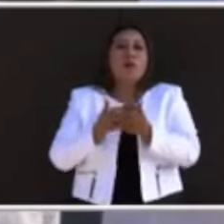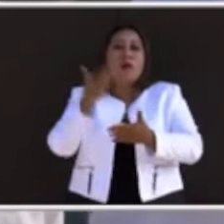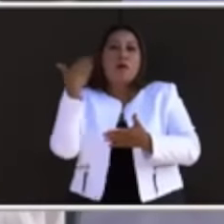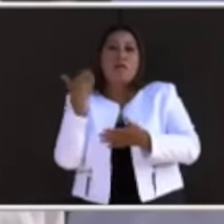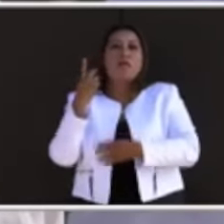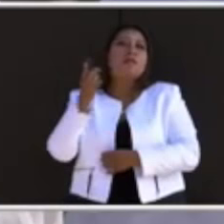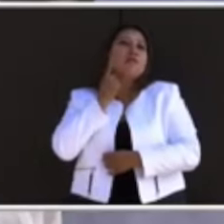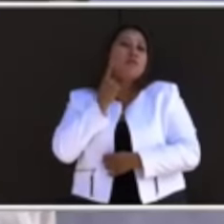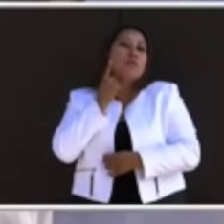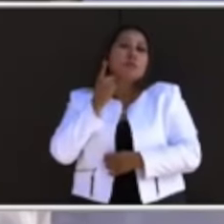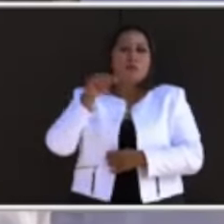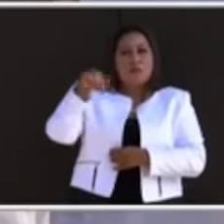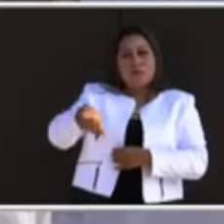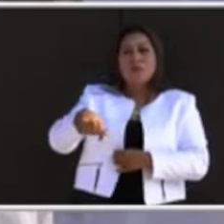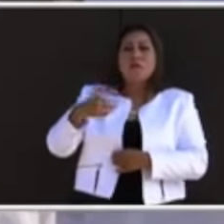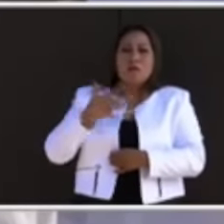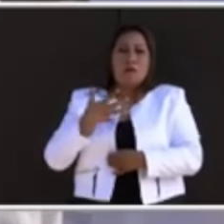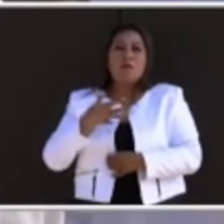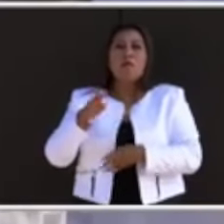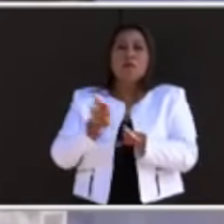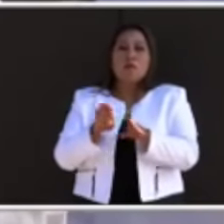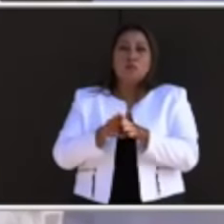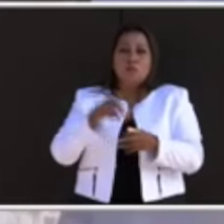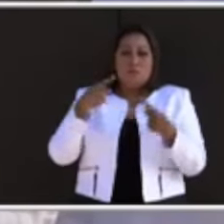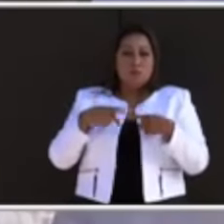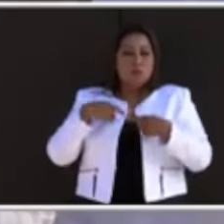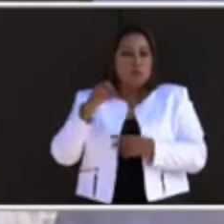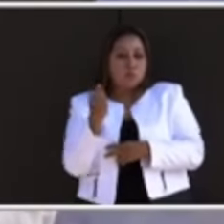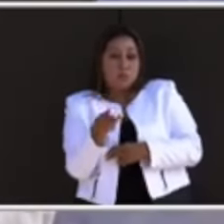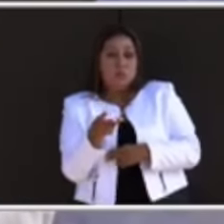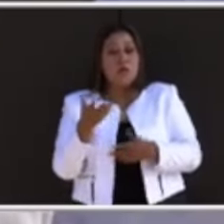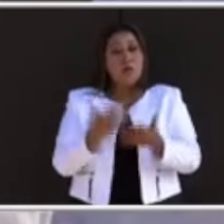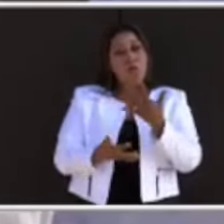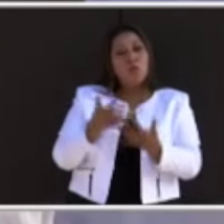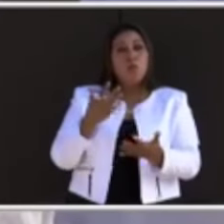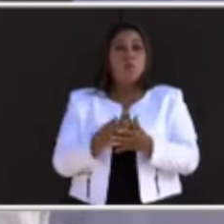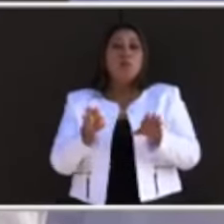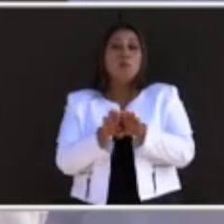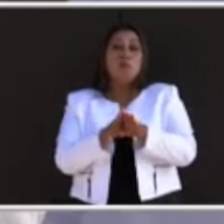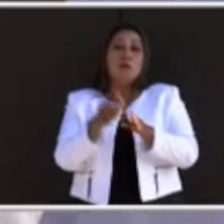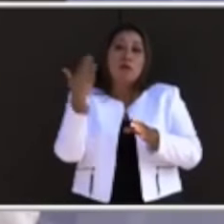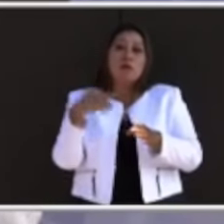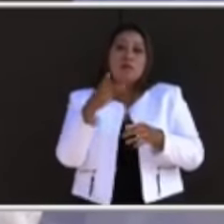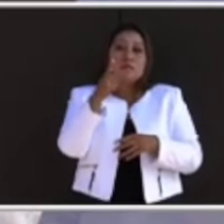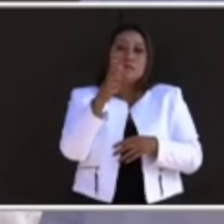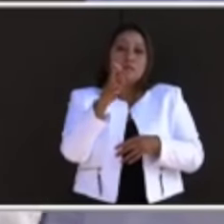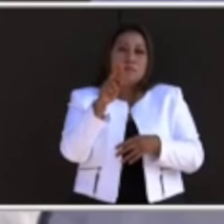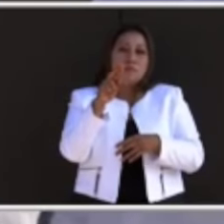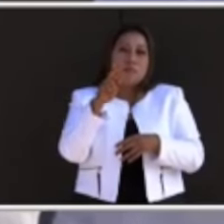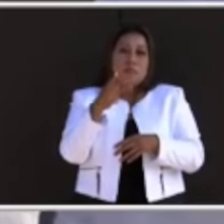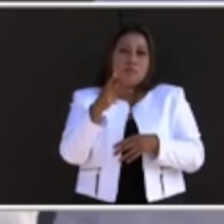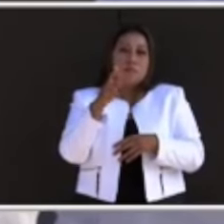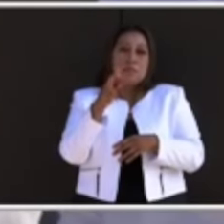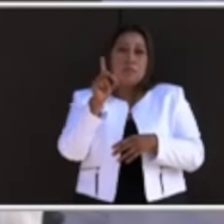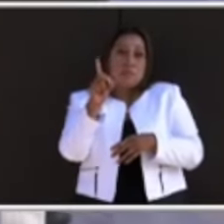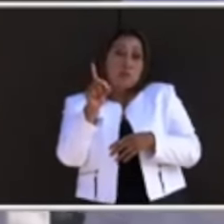local. Es un distinguido dirigente social que presidió el Partido de la Revolución Democrática